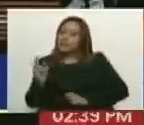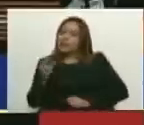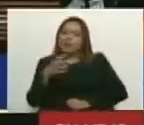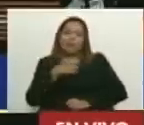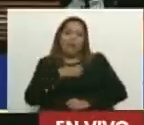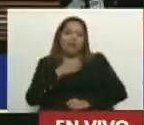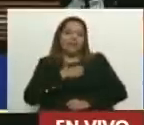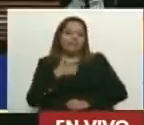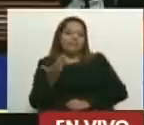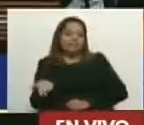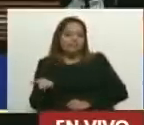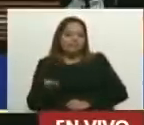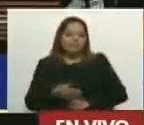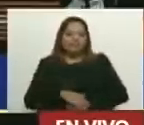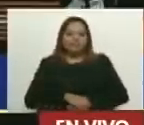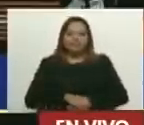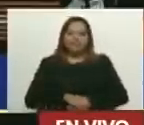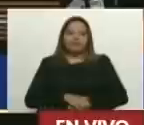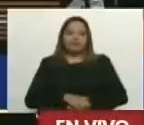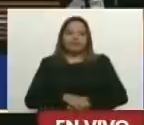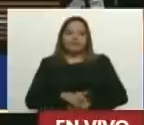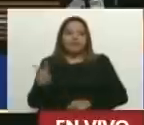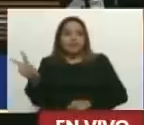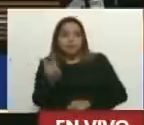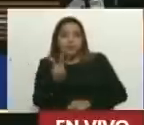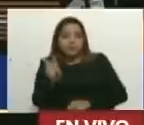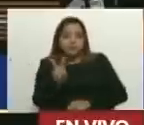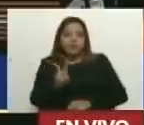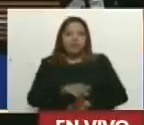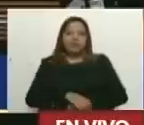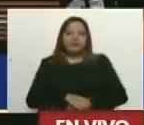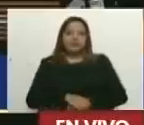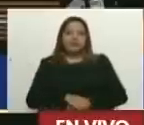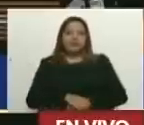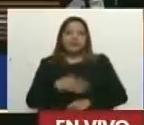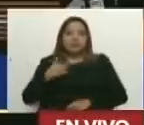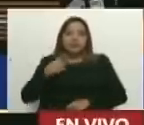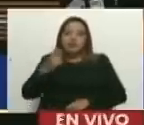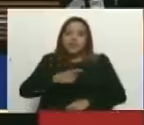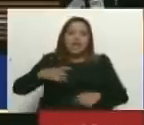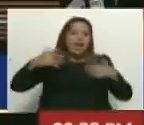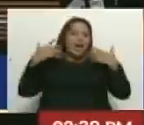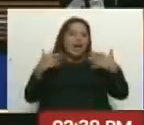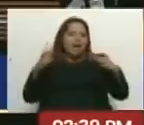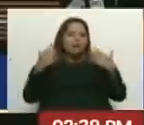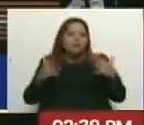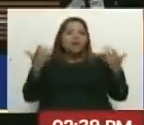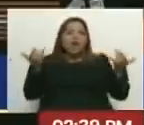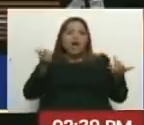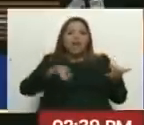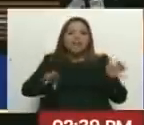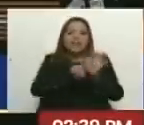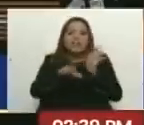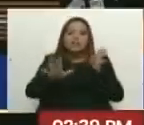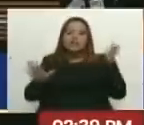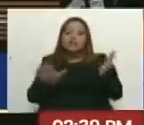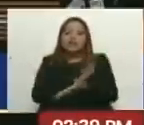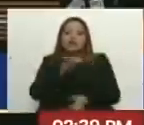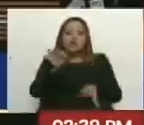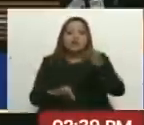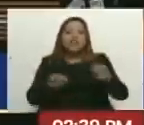su semejante. Venezuela, y eso merece un aplauso, existe Estado de Derecho, de justicia y